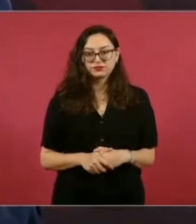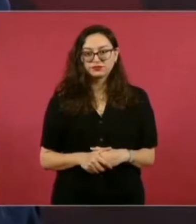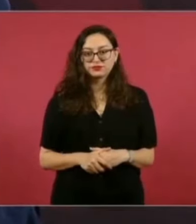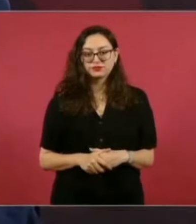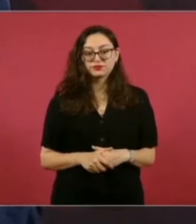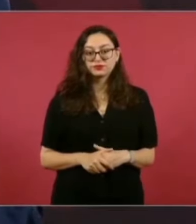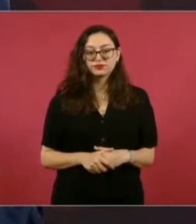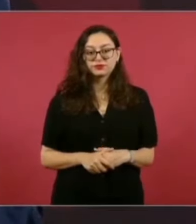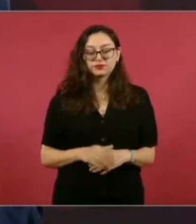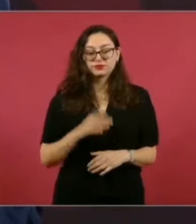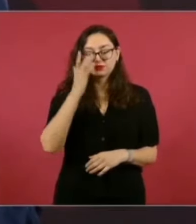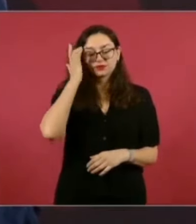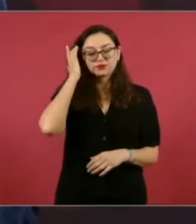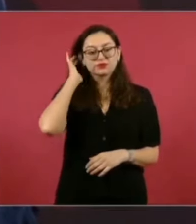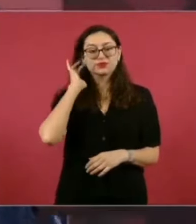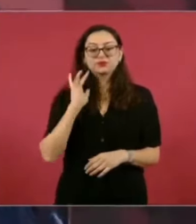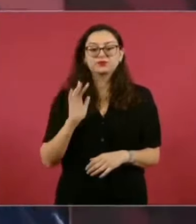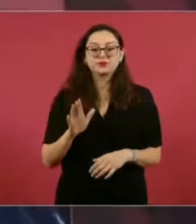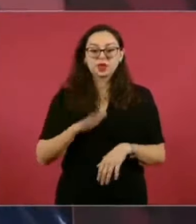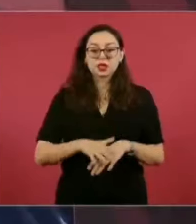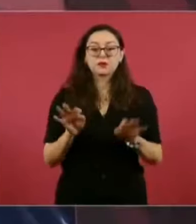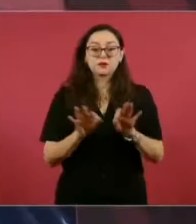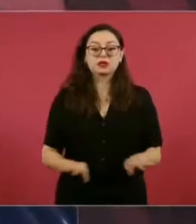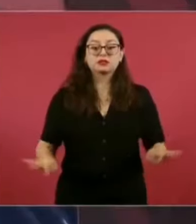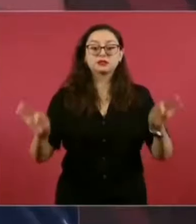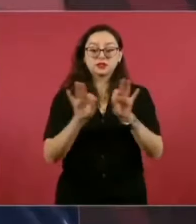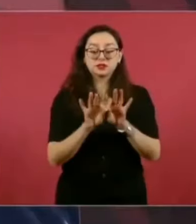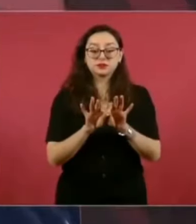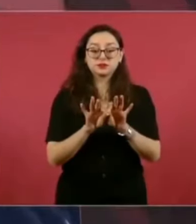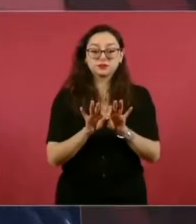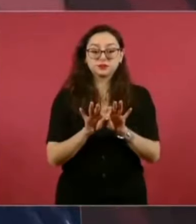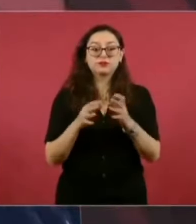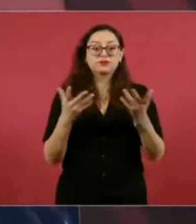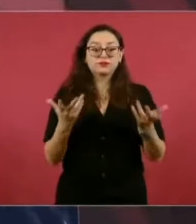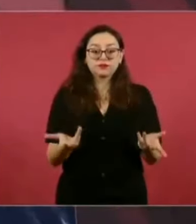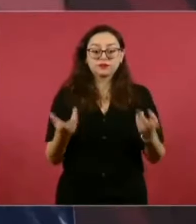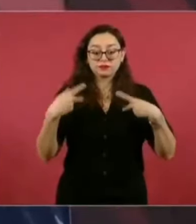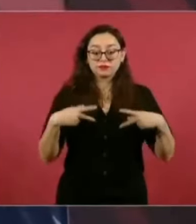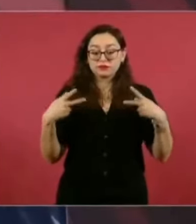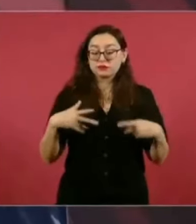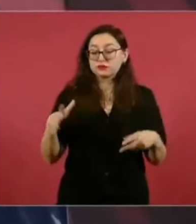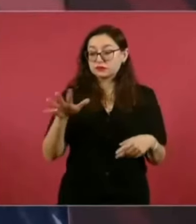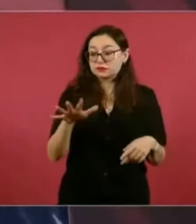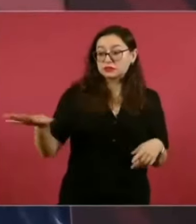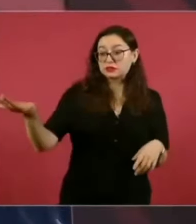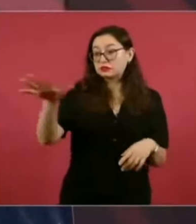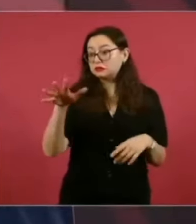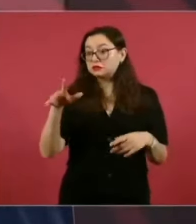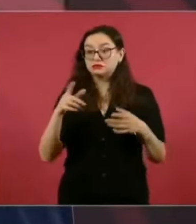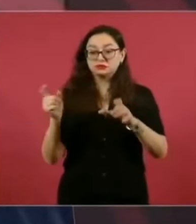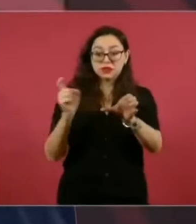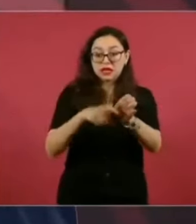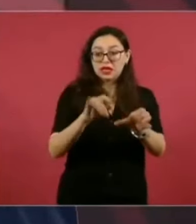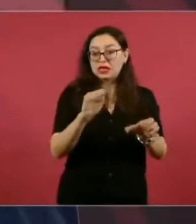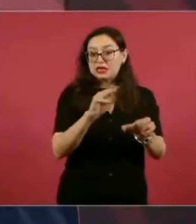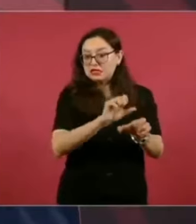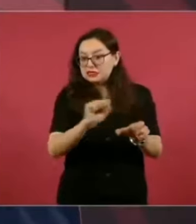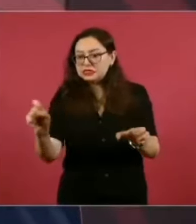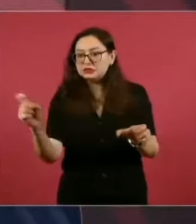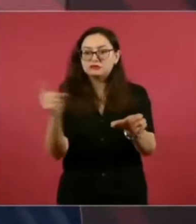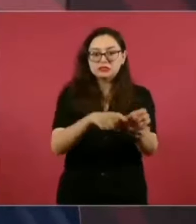todo garantizar el derecho a la salud a quienes no tienen seguridad